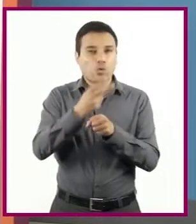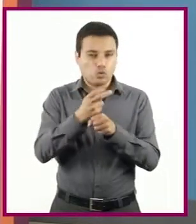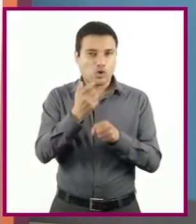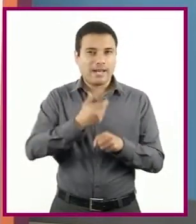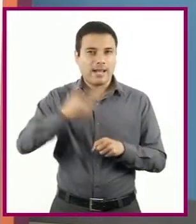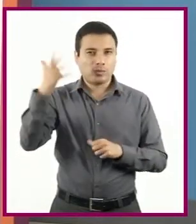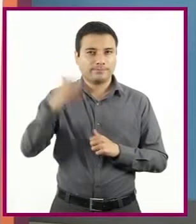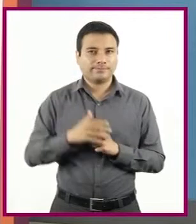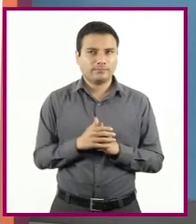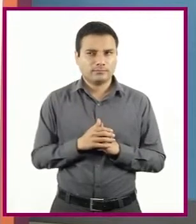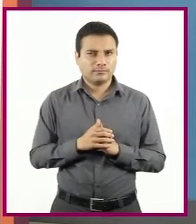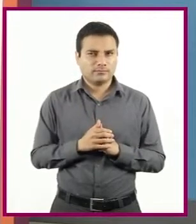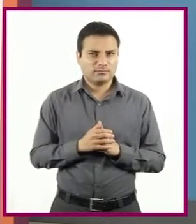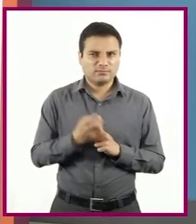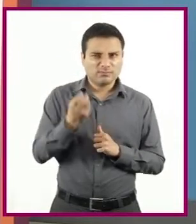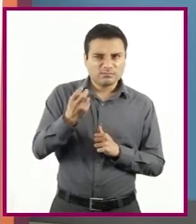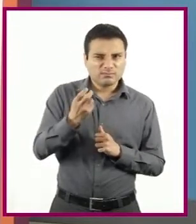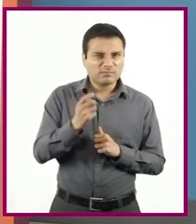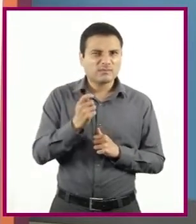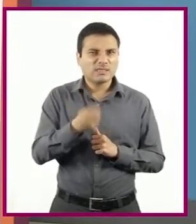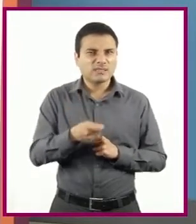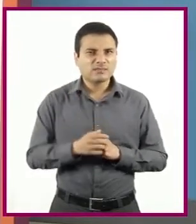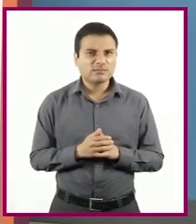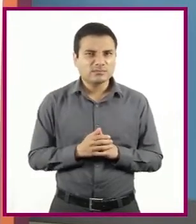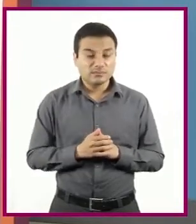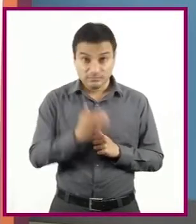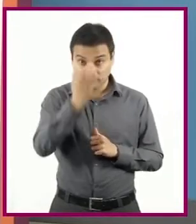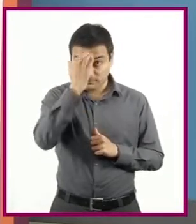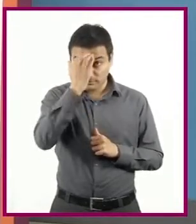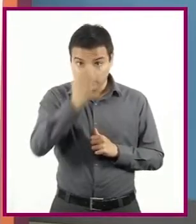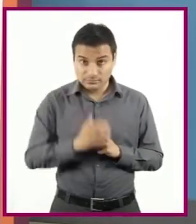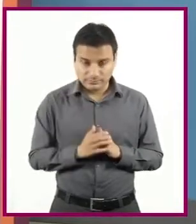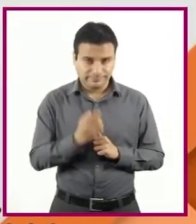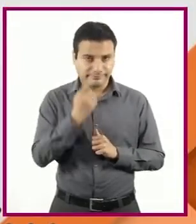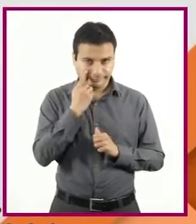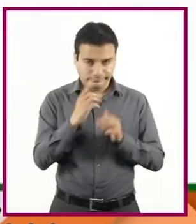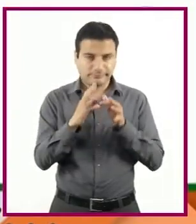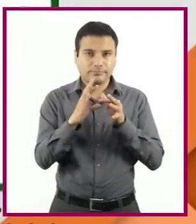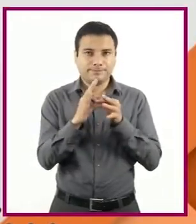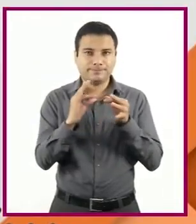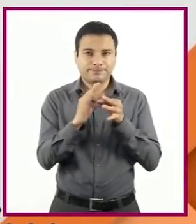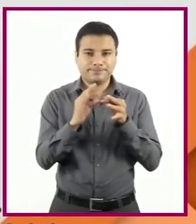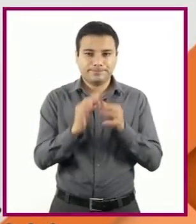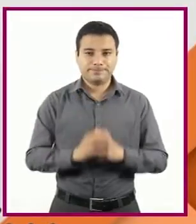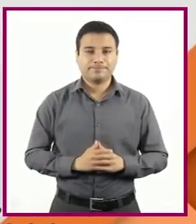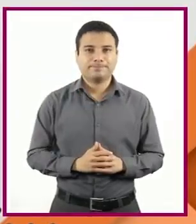¿Saben de qué especia hablamos? Descubrámoslo.